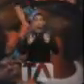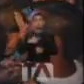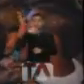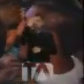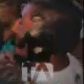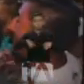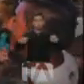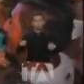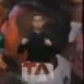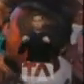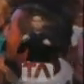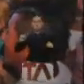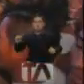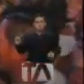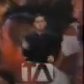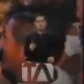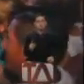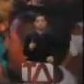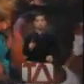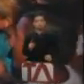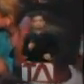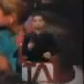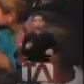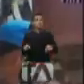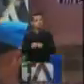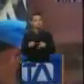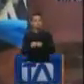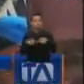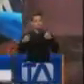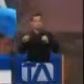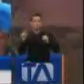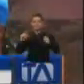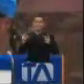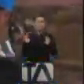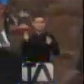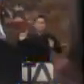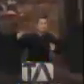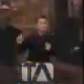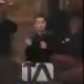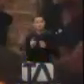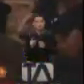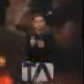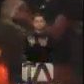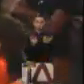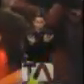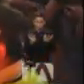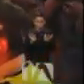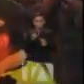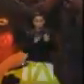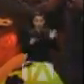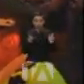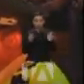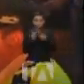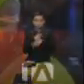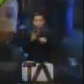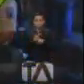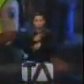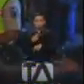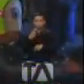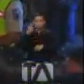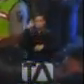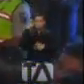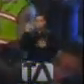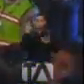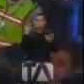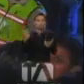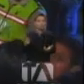motorizado ingresó al local. Se le metieron adentro como que fuera gente, una moto. El objetivo del individuo, desconocido para los moradores del sector, era